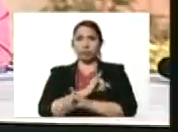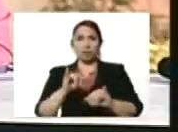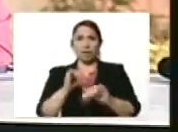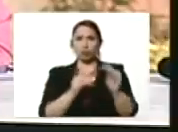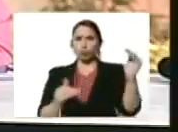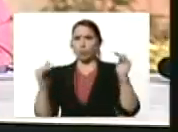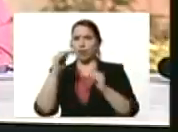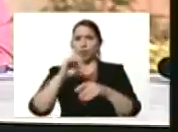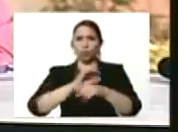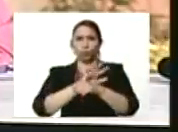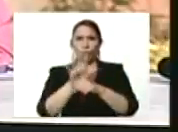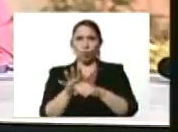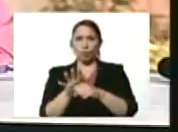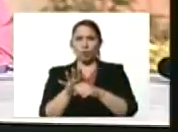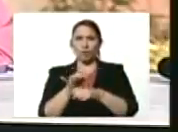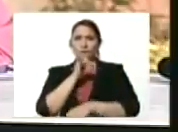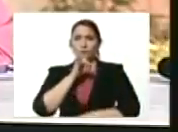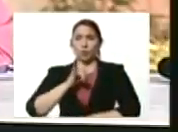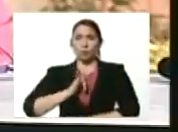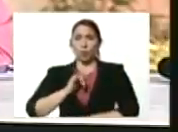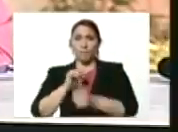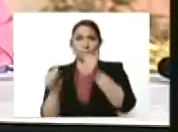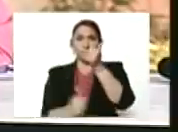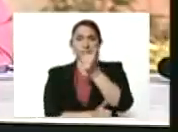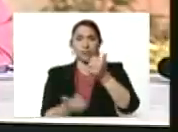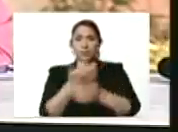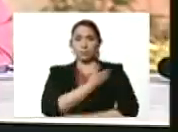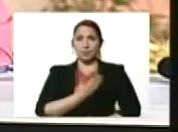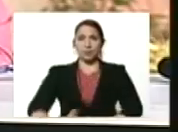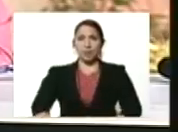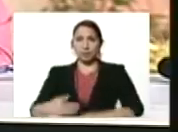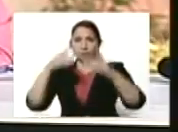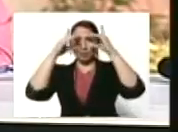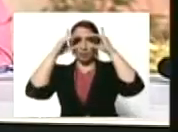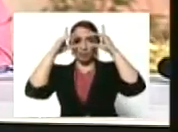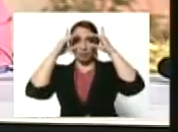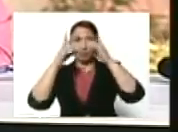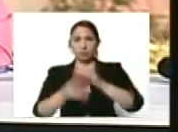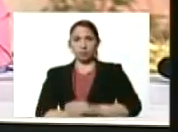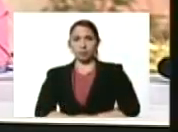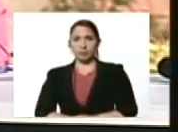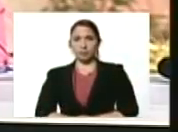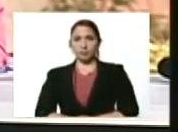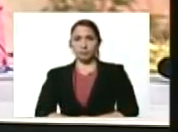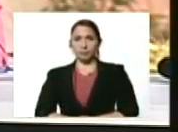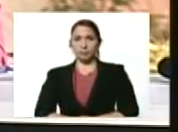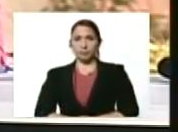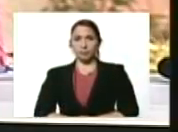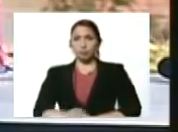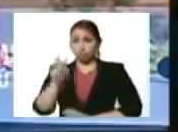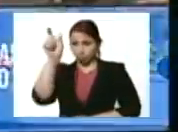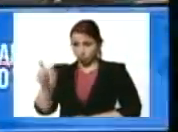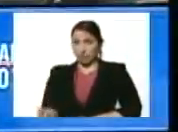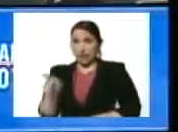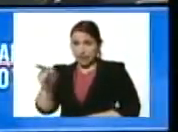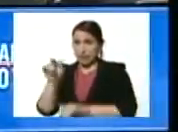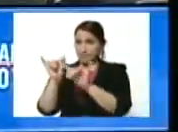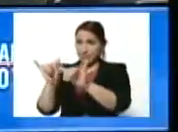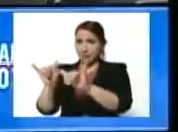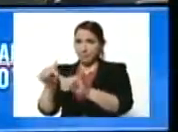coronavirus. Me lo informó la vicepresidenta, doctora Delcy Rodríguez, que personalmente estaba pendiente de este